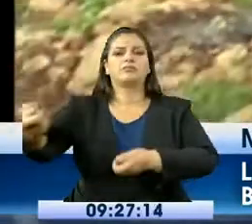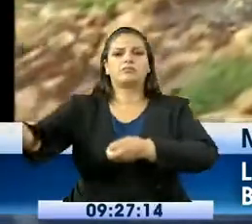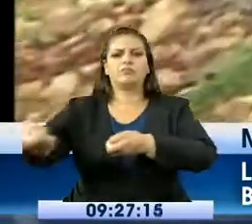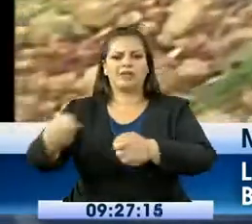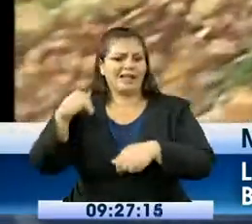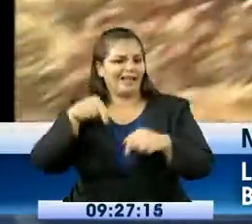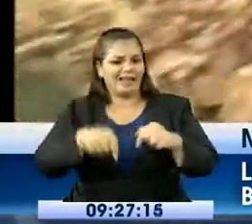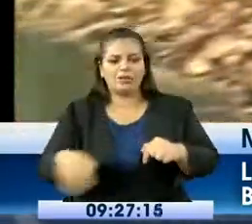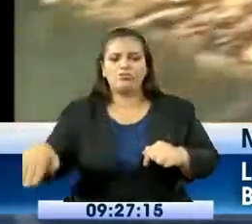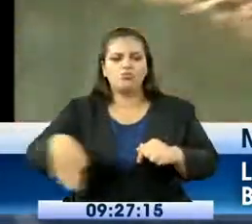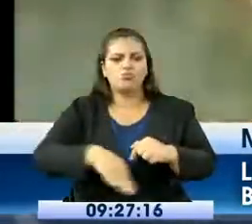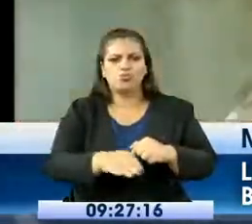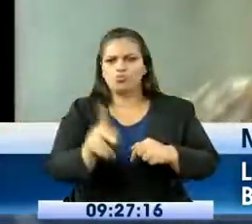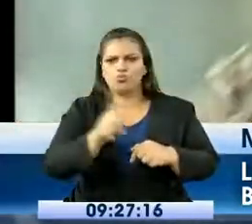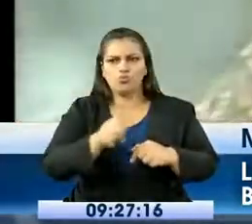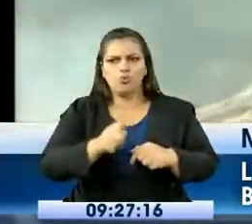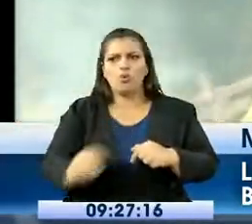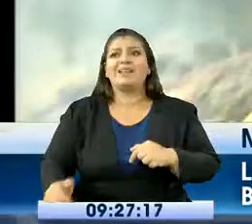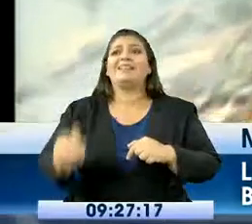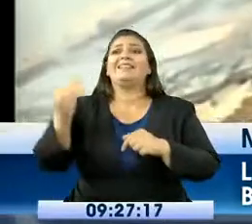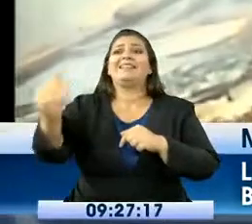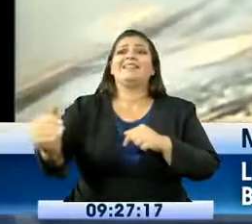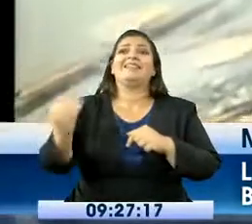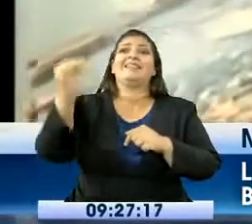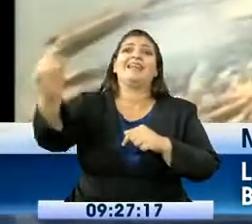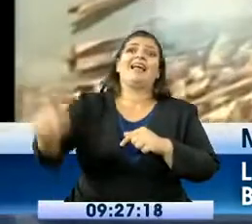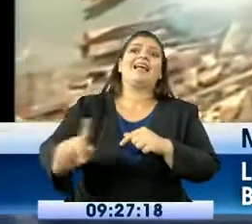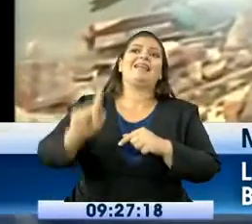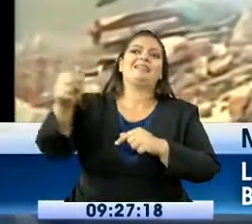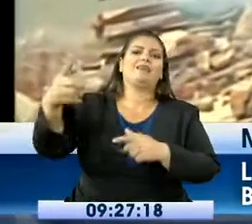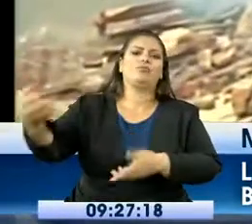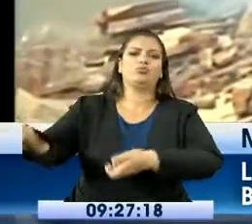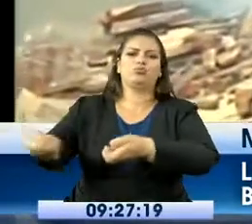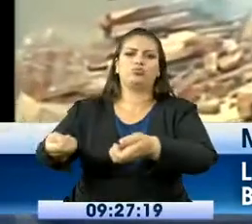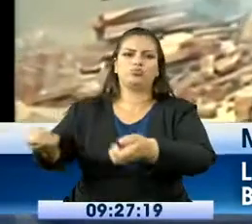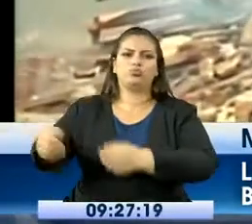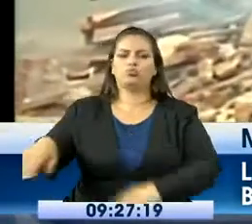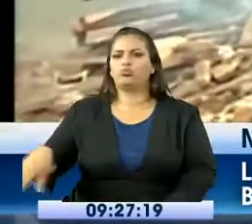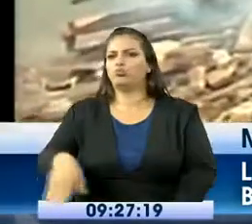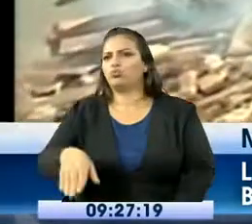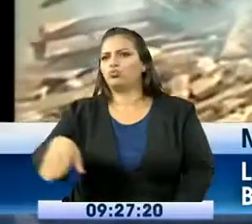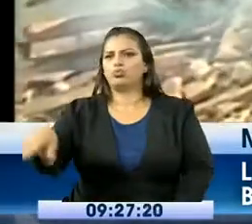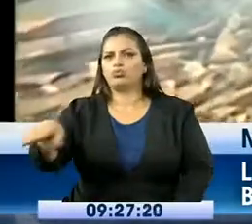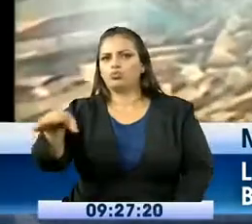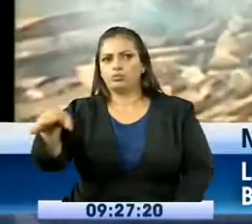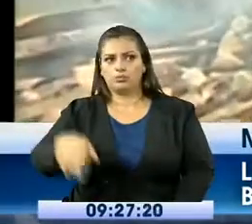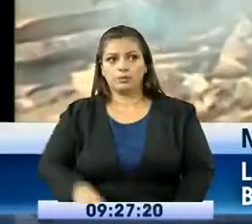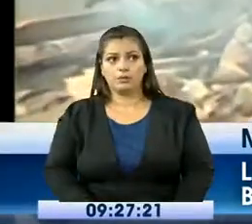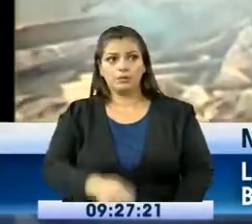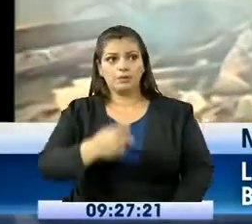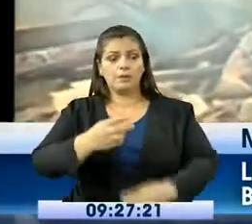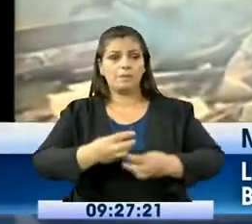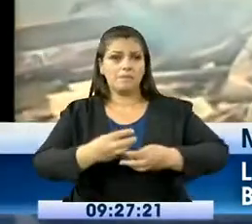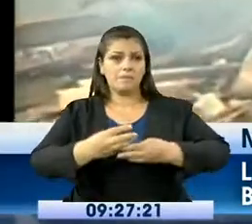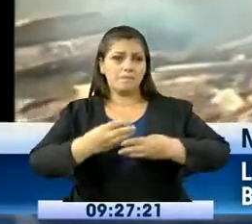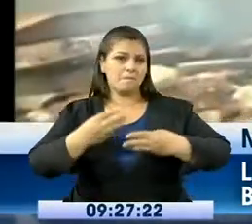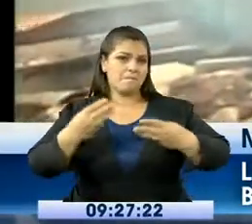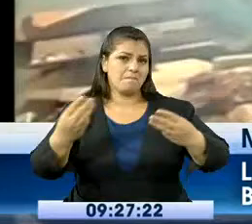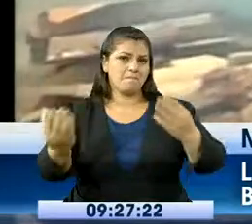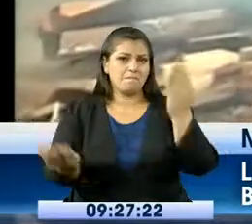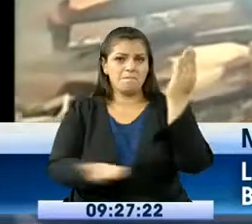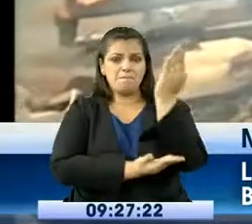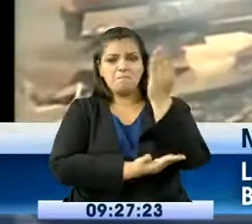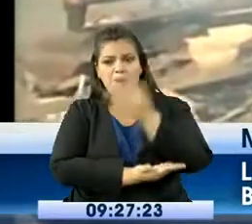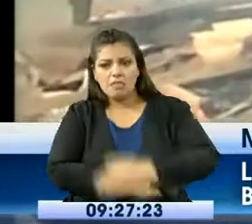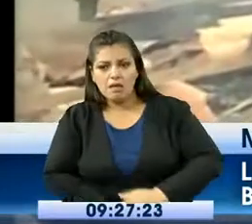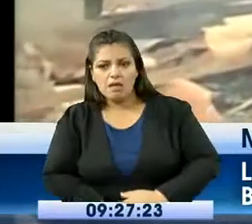esto nosotros acá? Ustedes me decían que hay ciertos materiales que el camión lamentablemente no lleva, se puede. Esto no lleva, lo que es la madera gruesa,